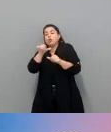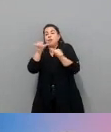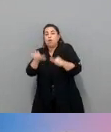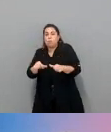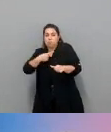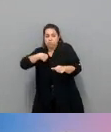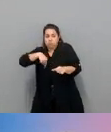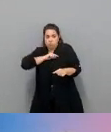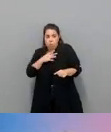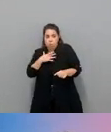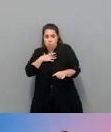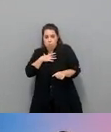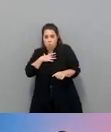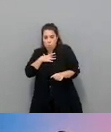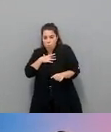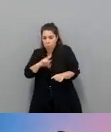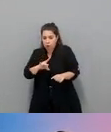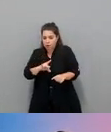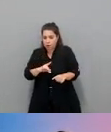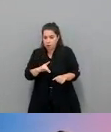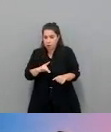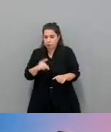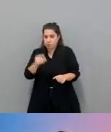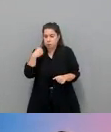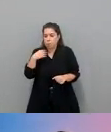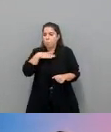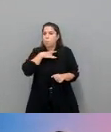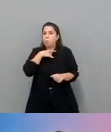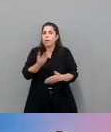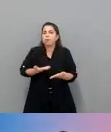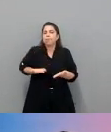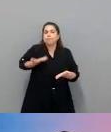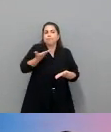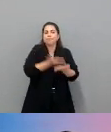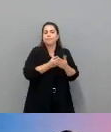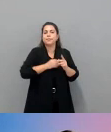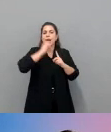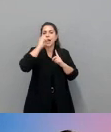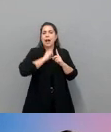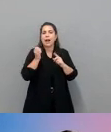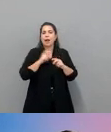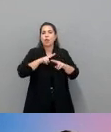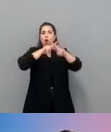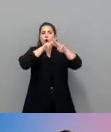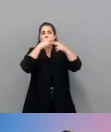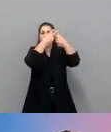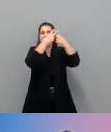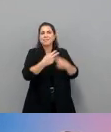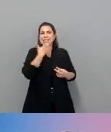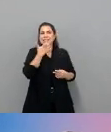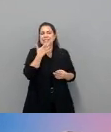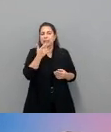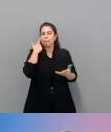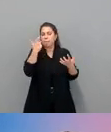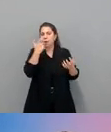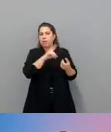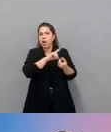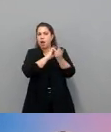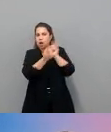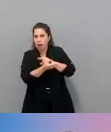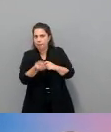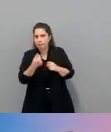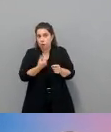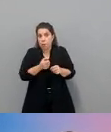también de parte solicitar una revisión del grado de dependencia si hay algún cambio considerable, para mejor o para